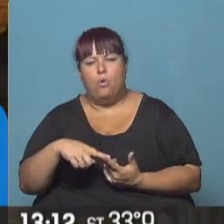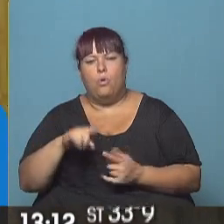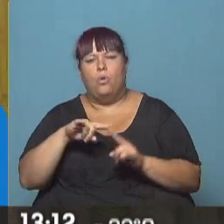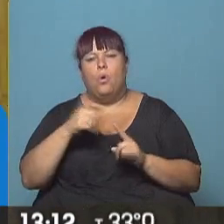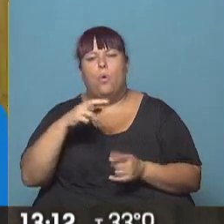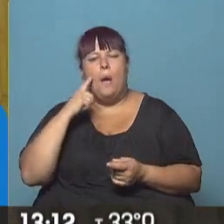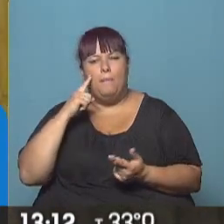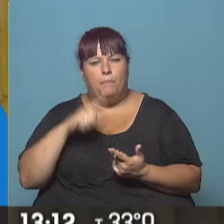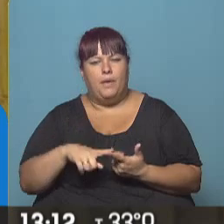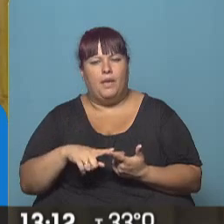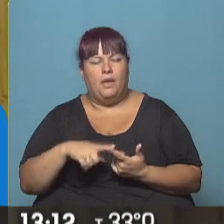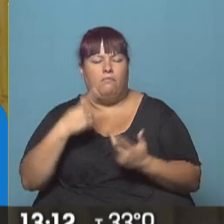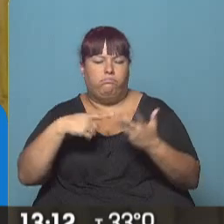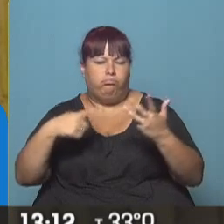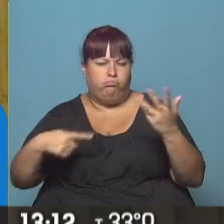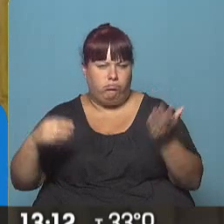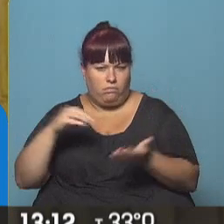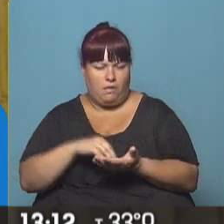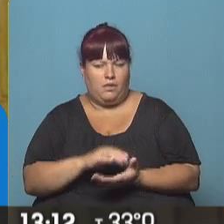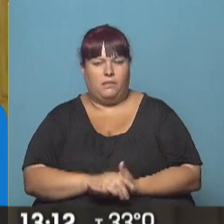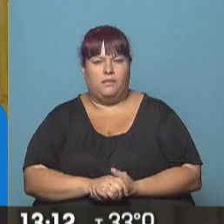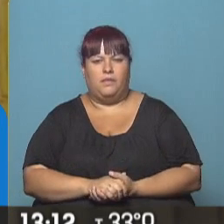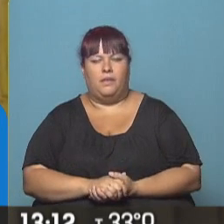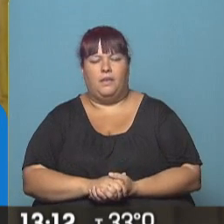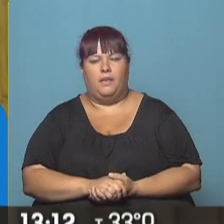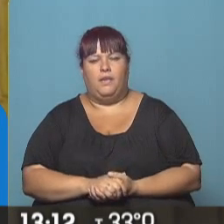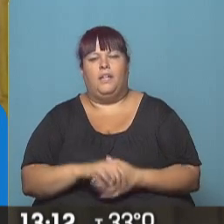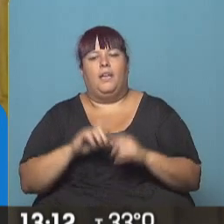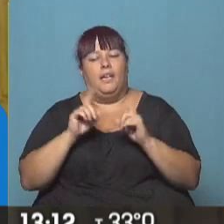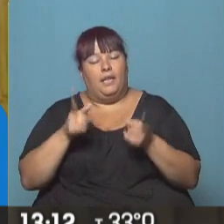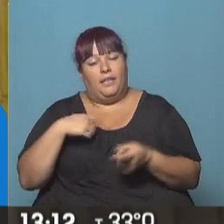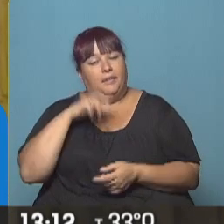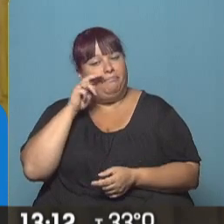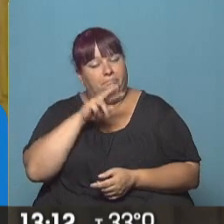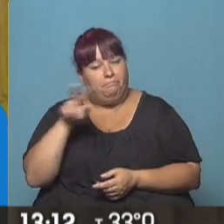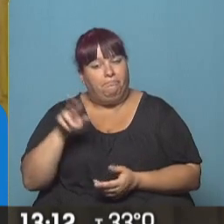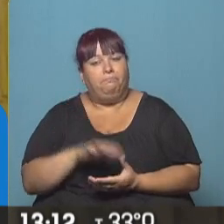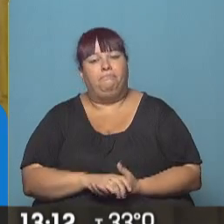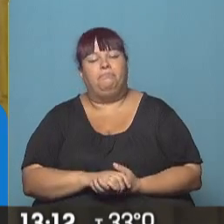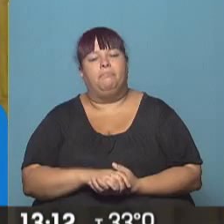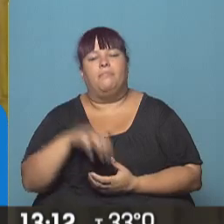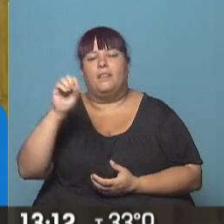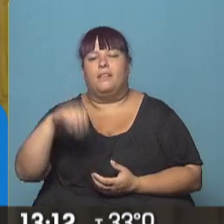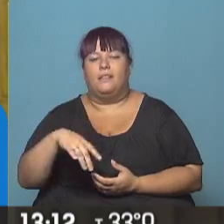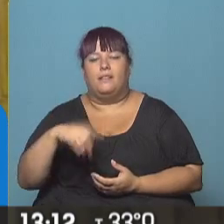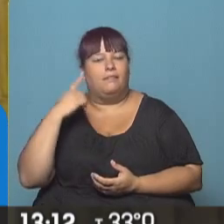Huampín, entre otros. También veo que nos